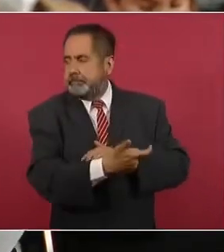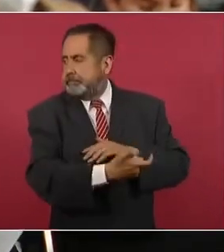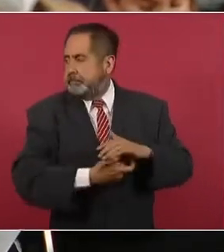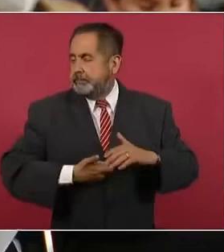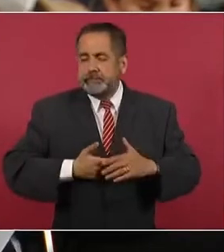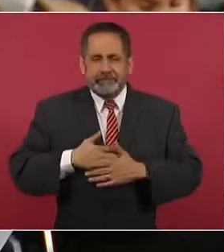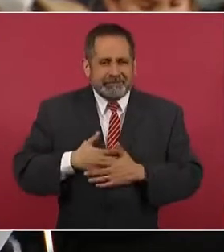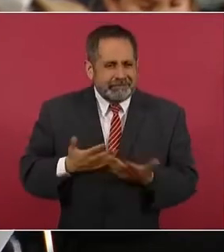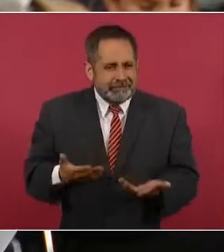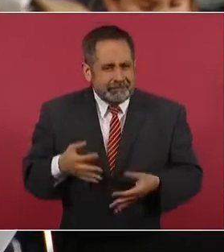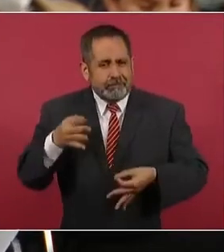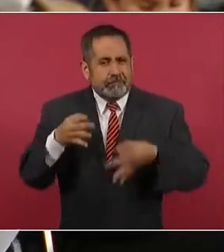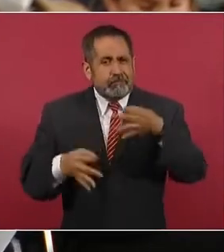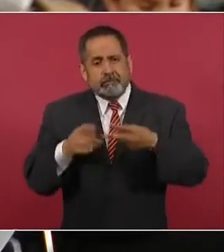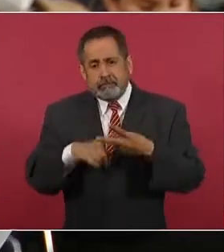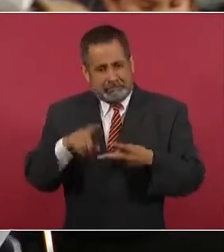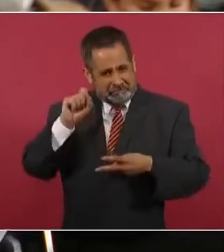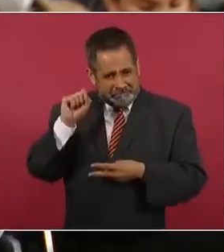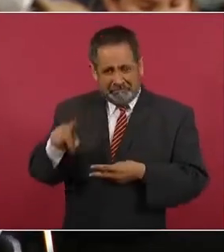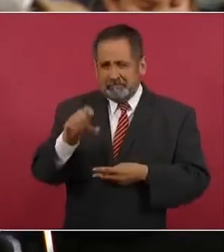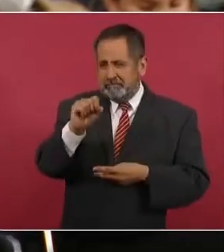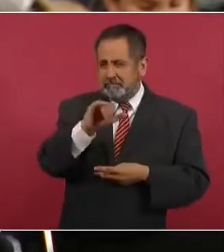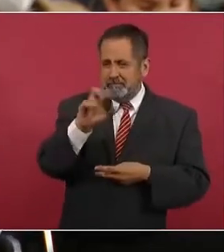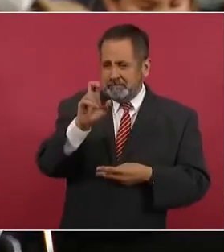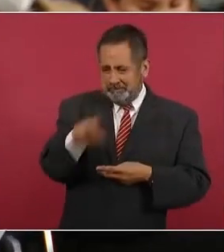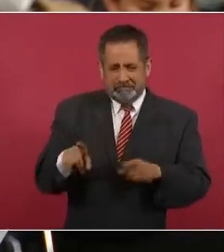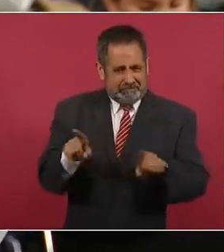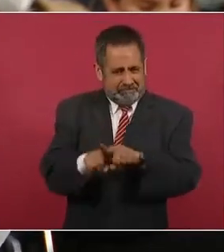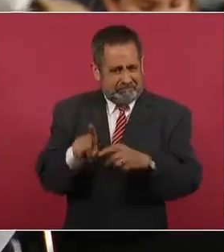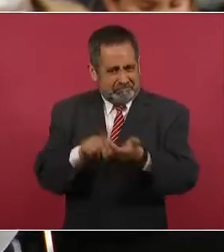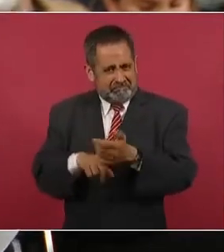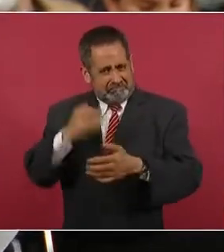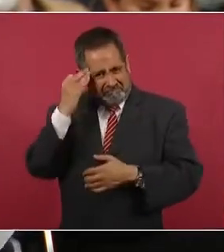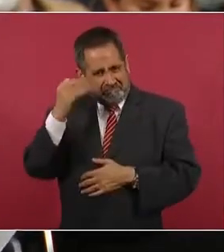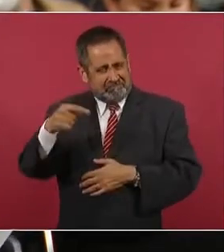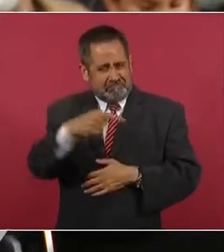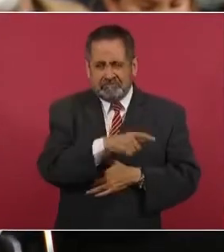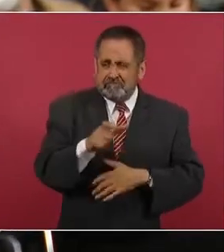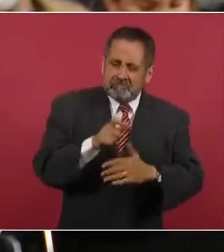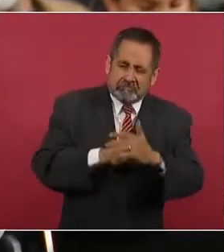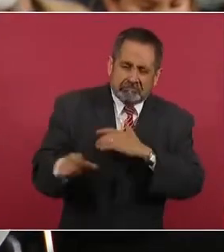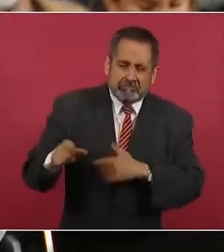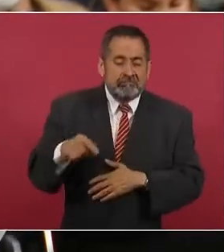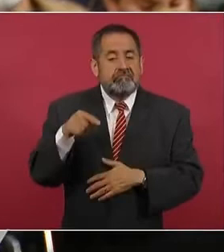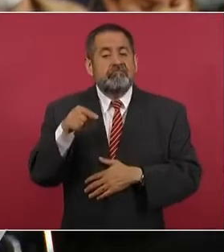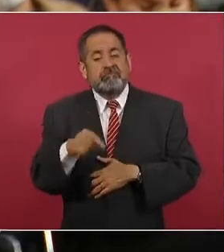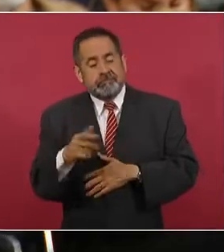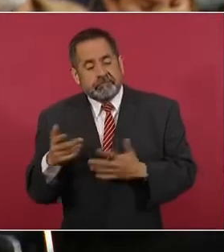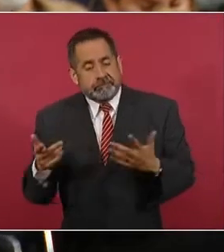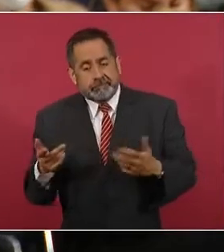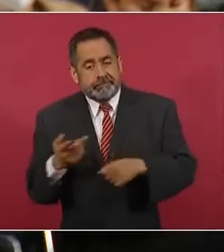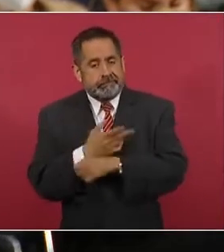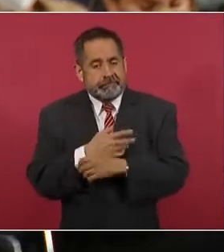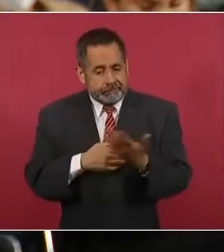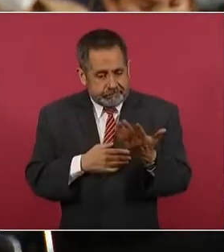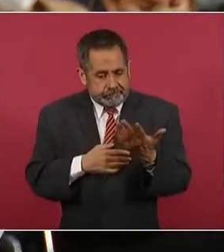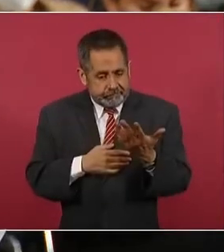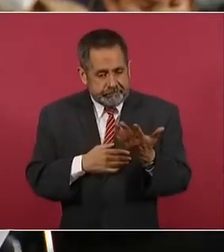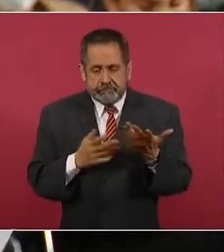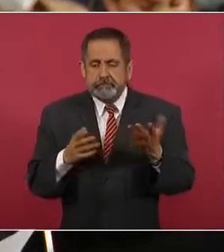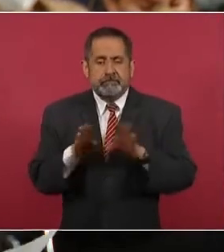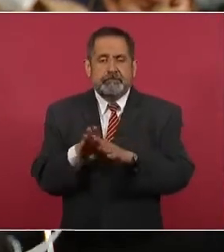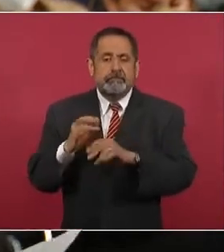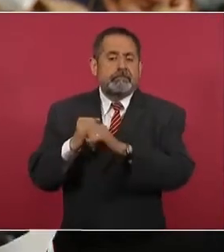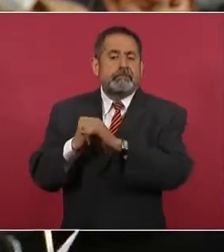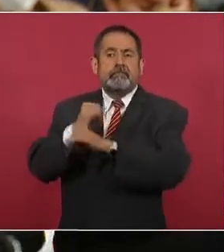tribunales de amparo y hasta la Suprema Corte, como lo señaló en la admisibilidad de la Interamericana